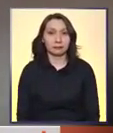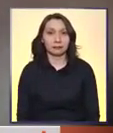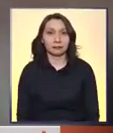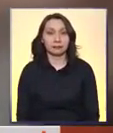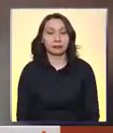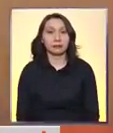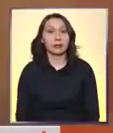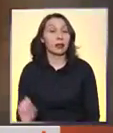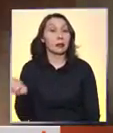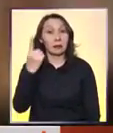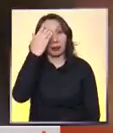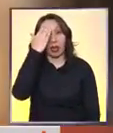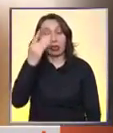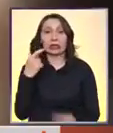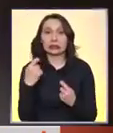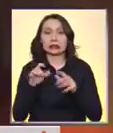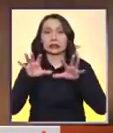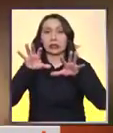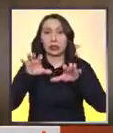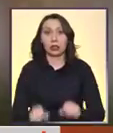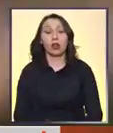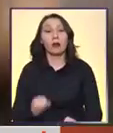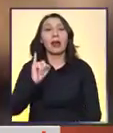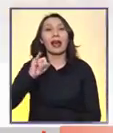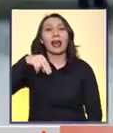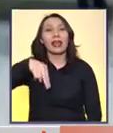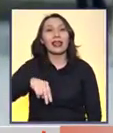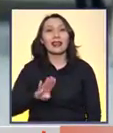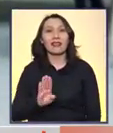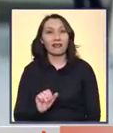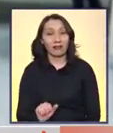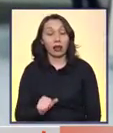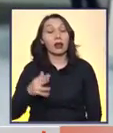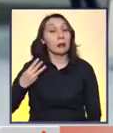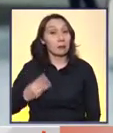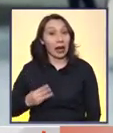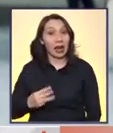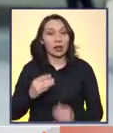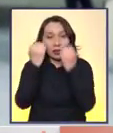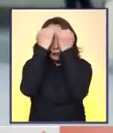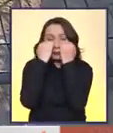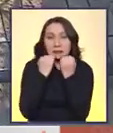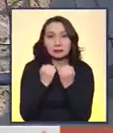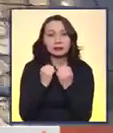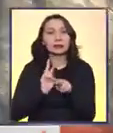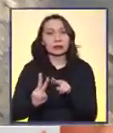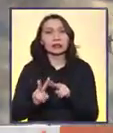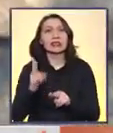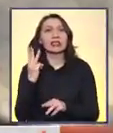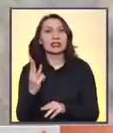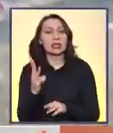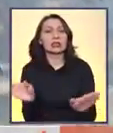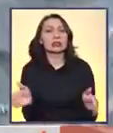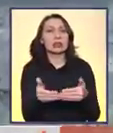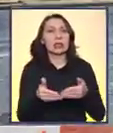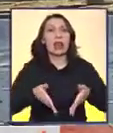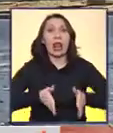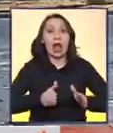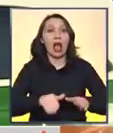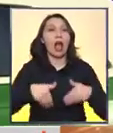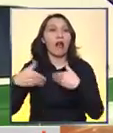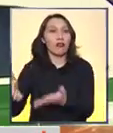Desde el primer día se intentaron tomar el internado Barros Arana y este martes encapuchados realizaron tres cortacalles en las afueras. Un